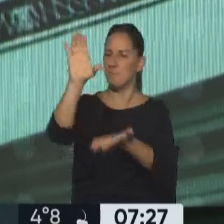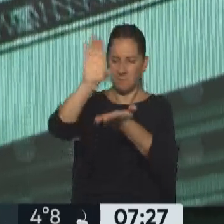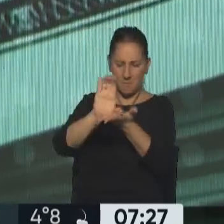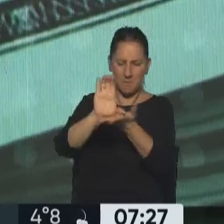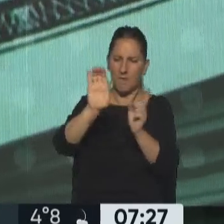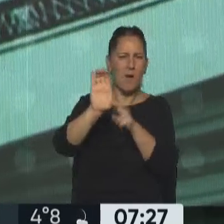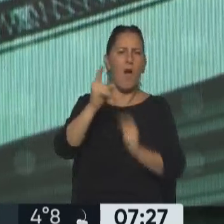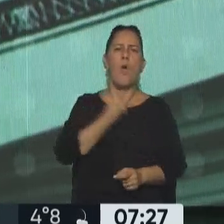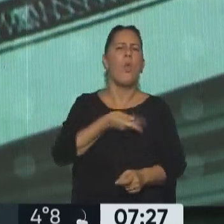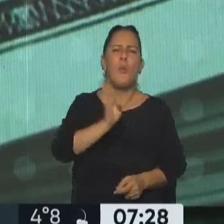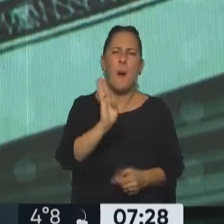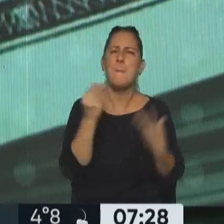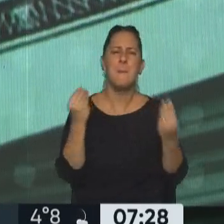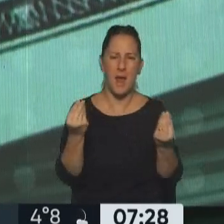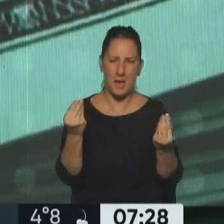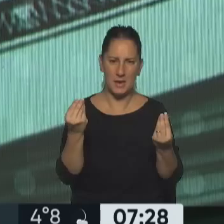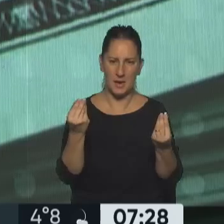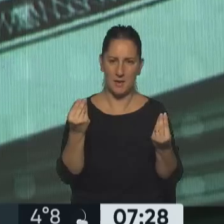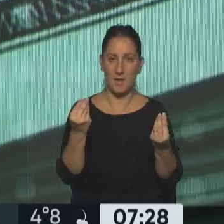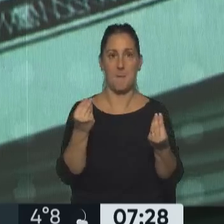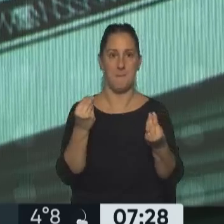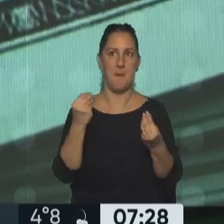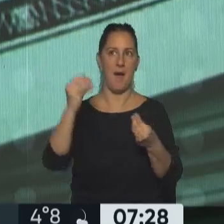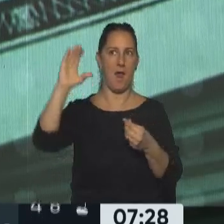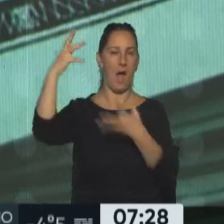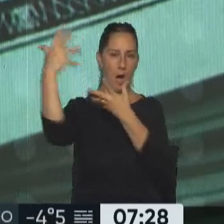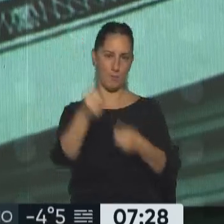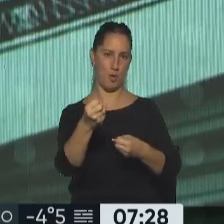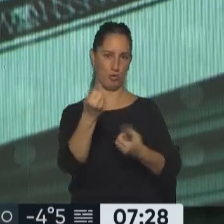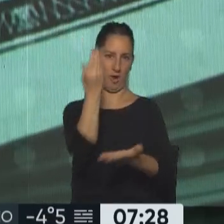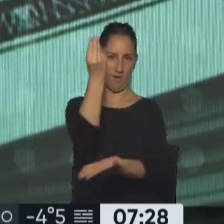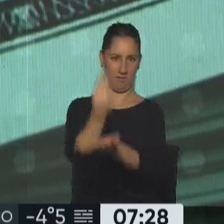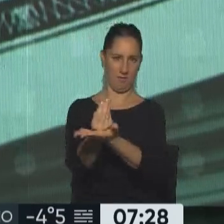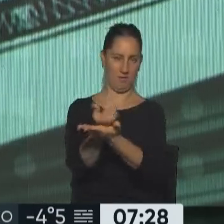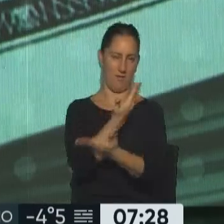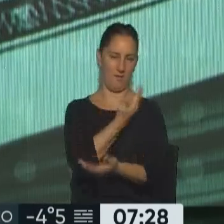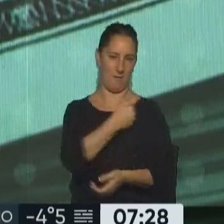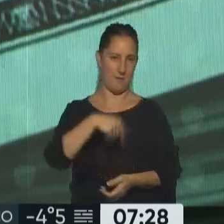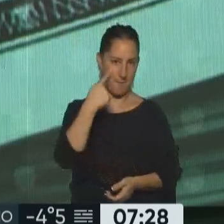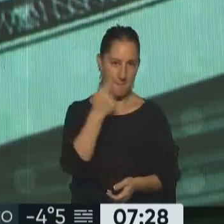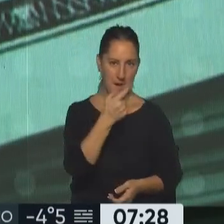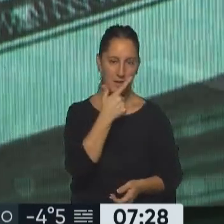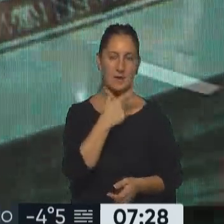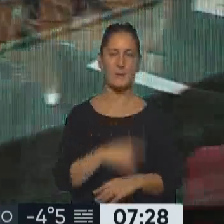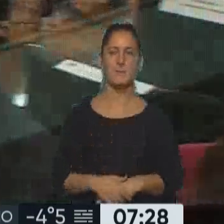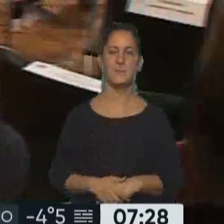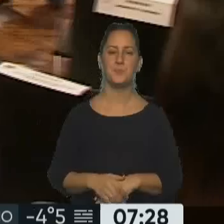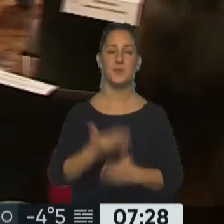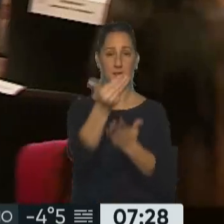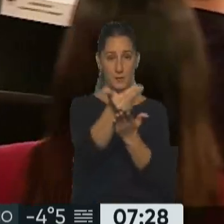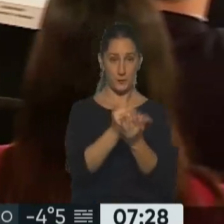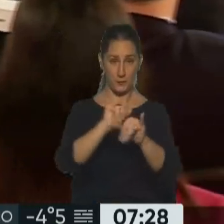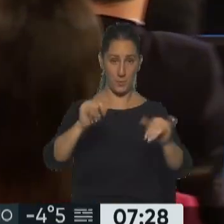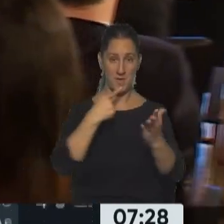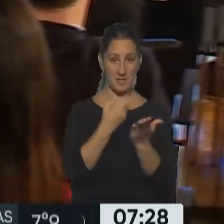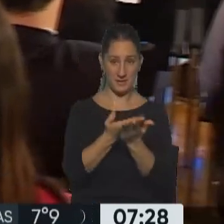que la idea, o sea, más que el compromiso de sostener a Mauricio Macri en el poder. Bueno, también esto lo destaca este informe. Lo que el informe dice es,